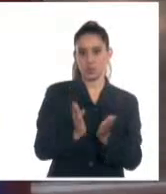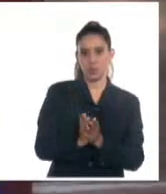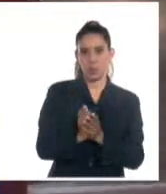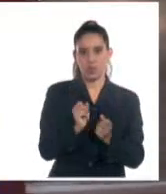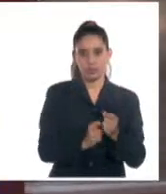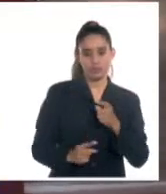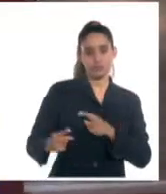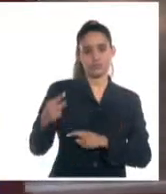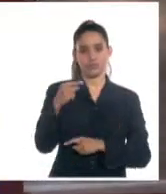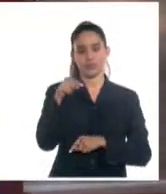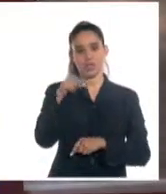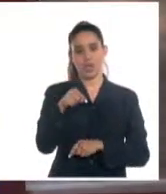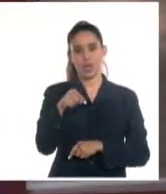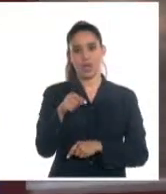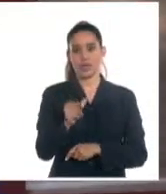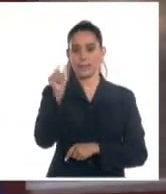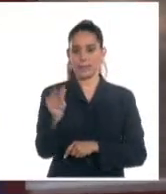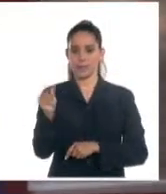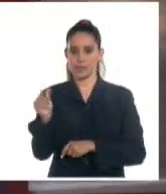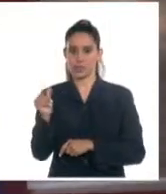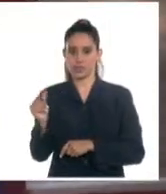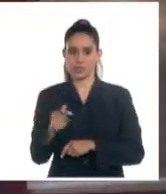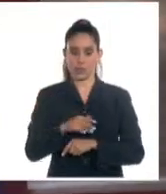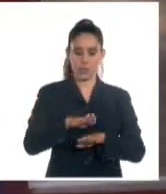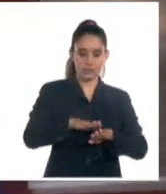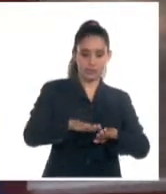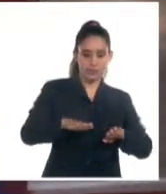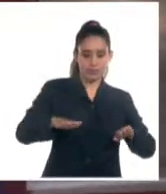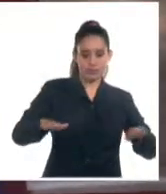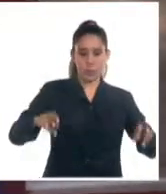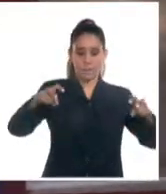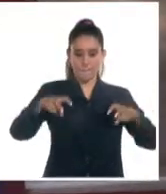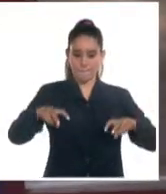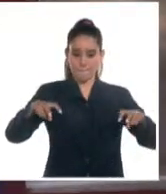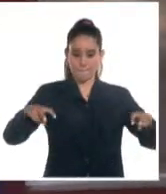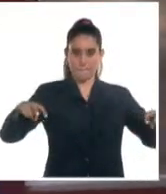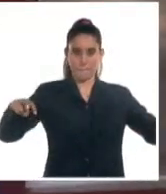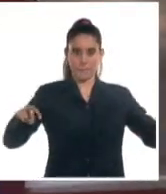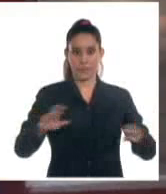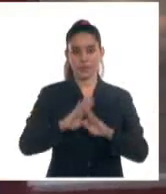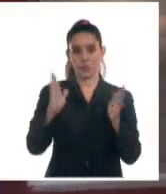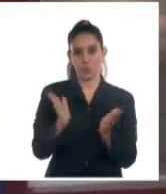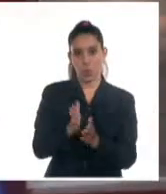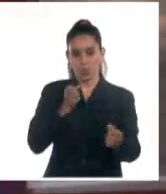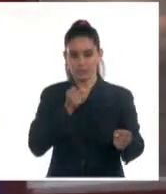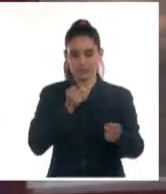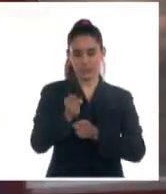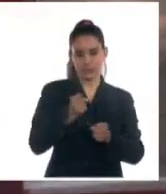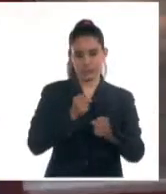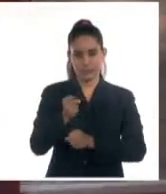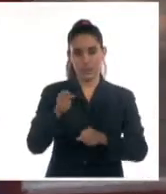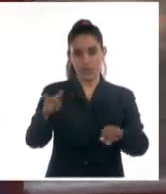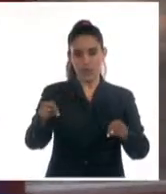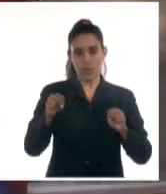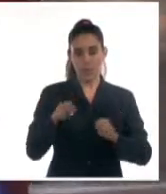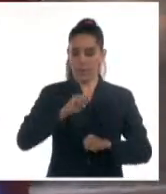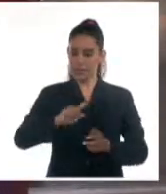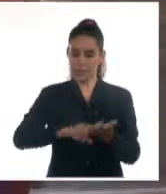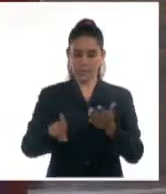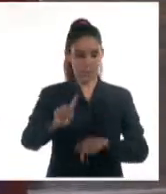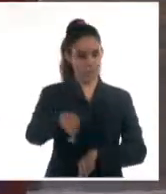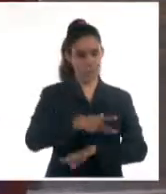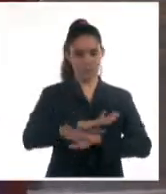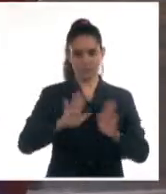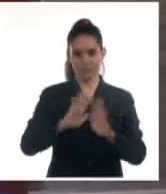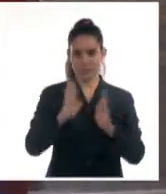encuentran unos compañeros que nos van a garantizar el tablero nuevo para el ring de boxeo, que ya esta semana va a quedar armado en la misma sede de